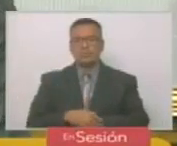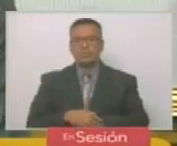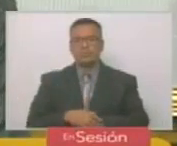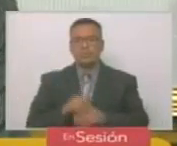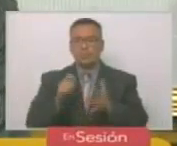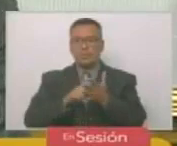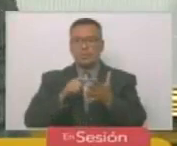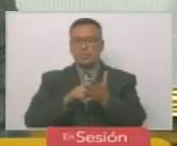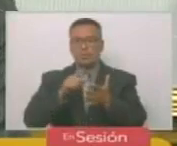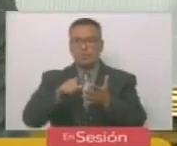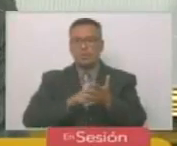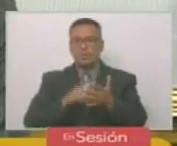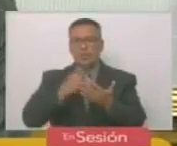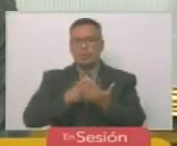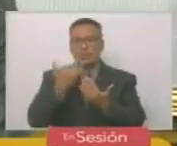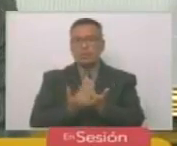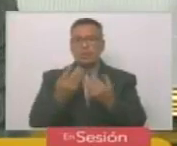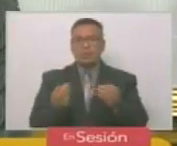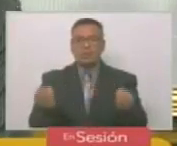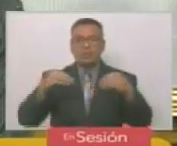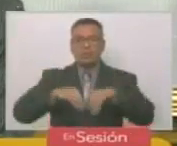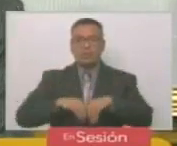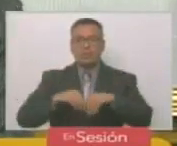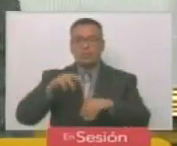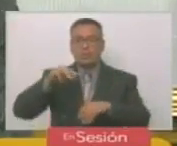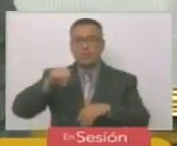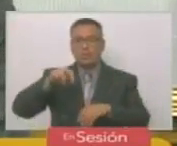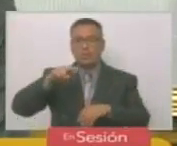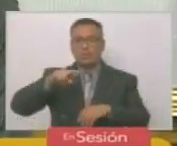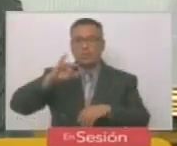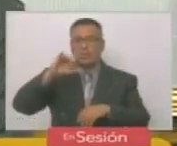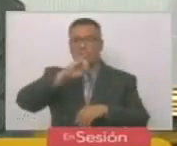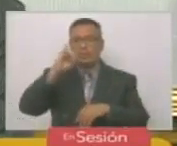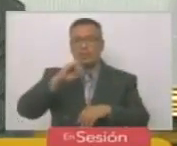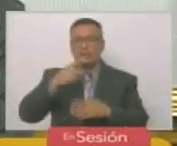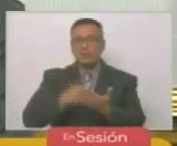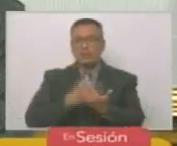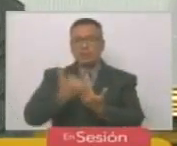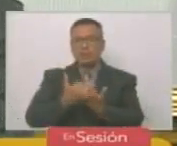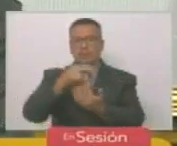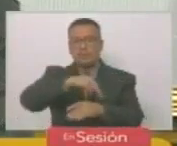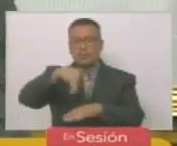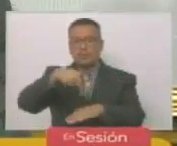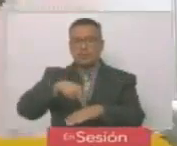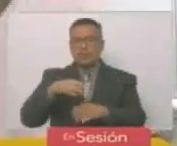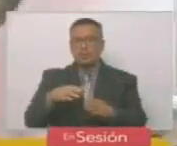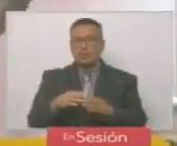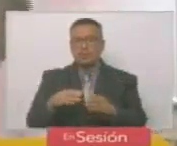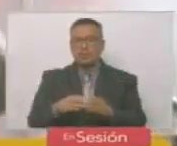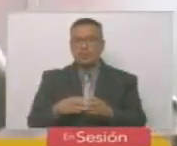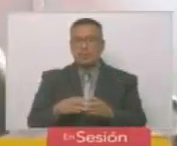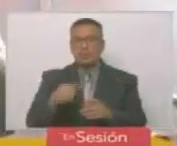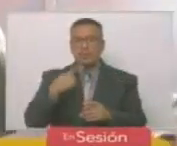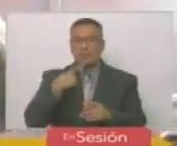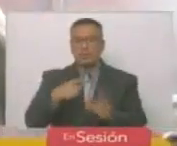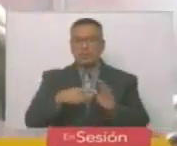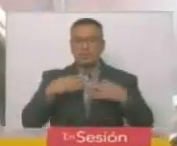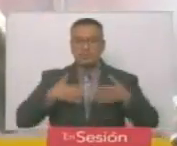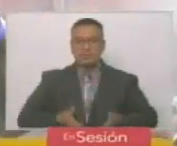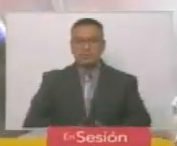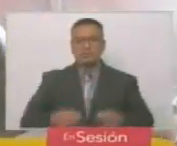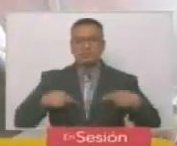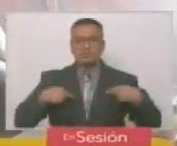punto y de este proyecto de acuerdo a Marixa Mata, que es cofundadora del Plan Nacional Promotora Comunal del Parto Humanizado,